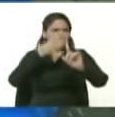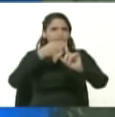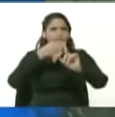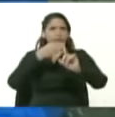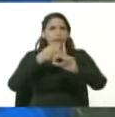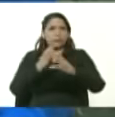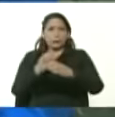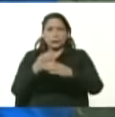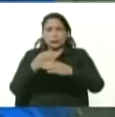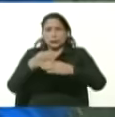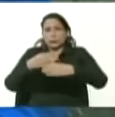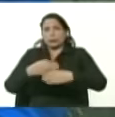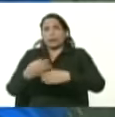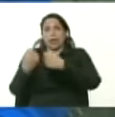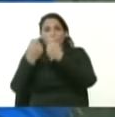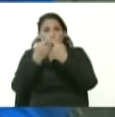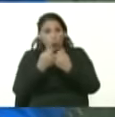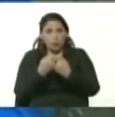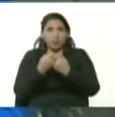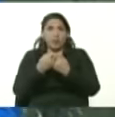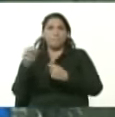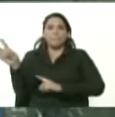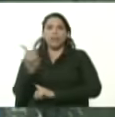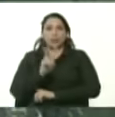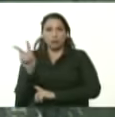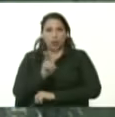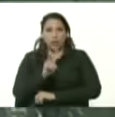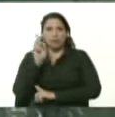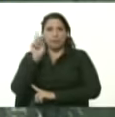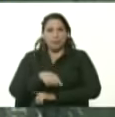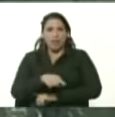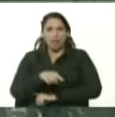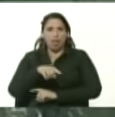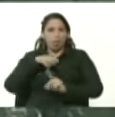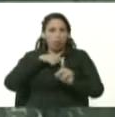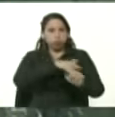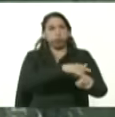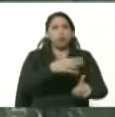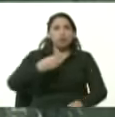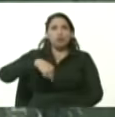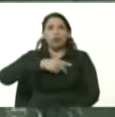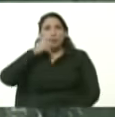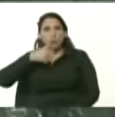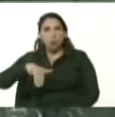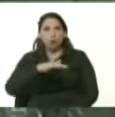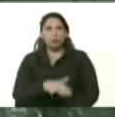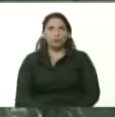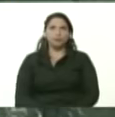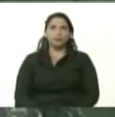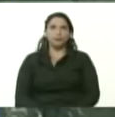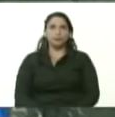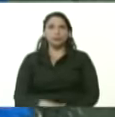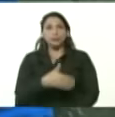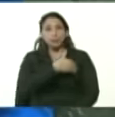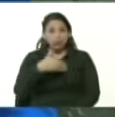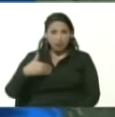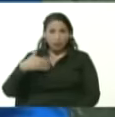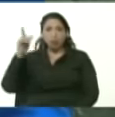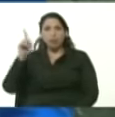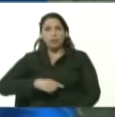asfixiar la economía venezolana y someter a nuestro pueblo. Quiero